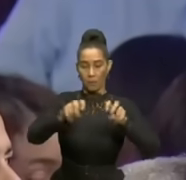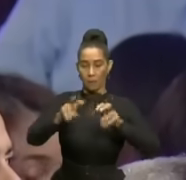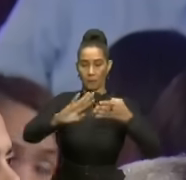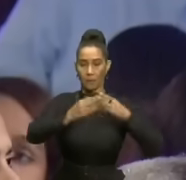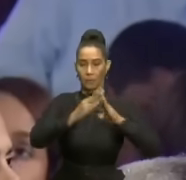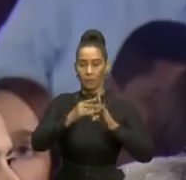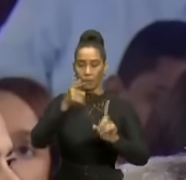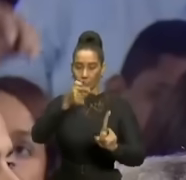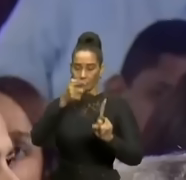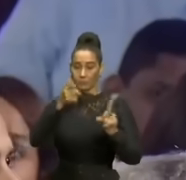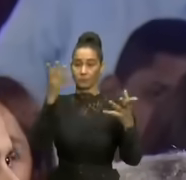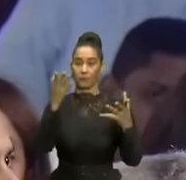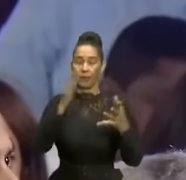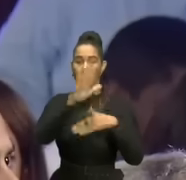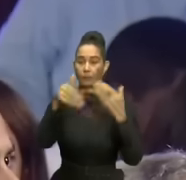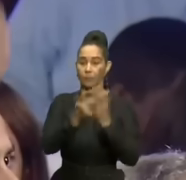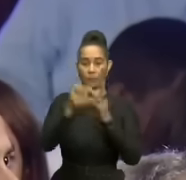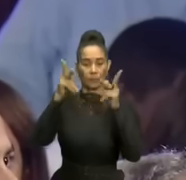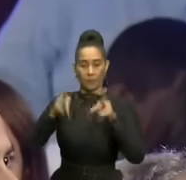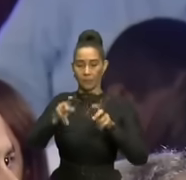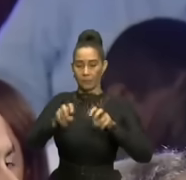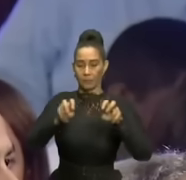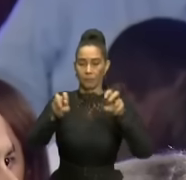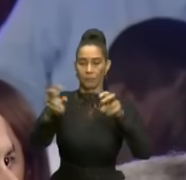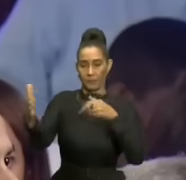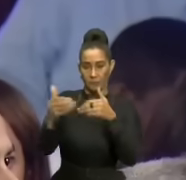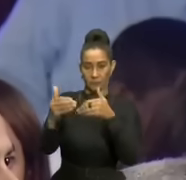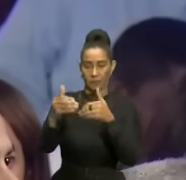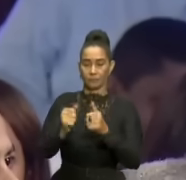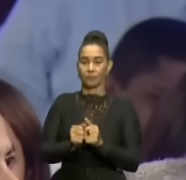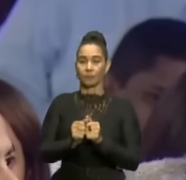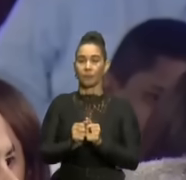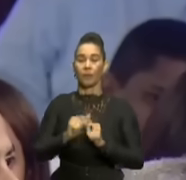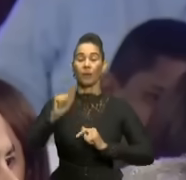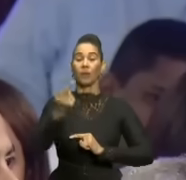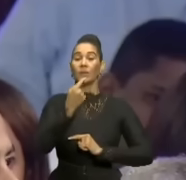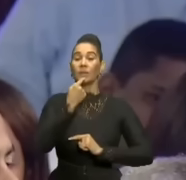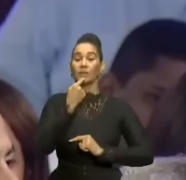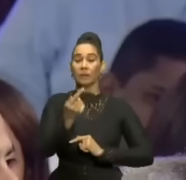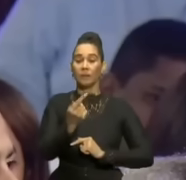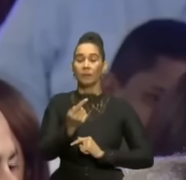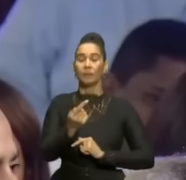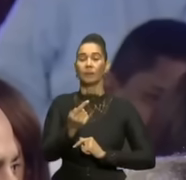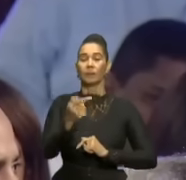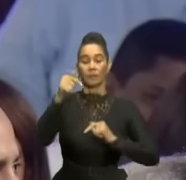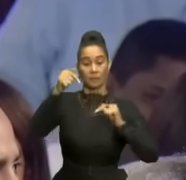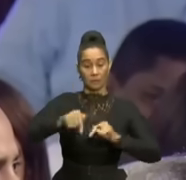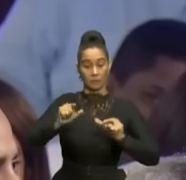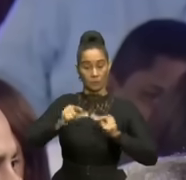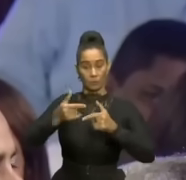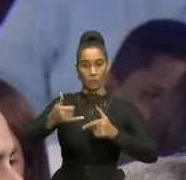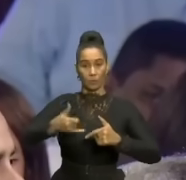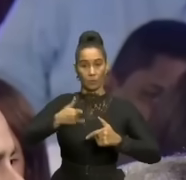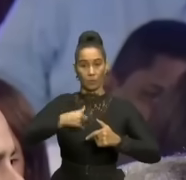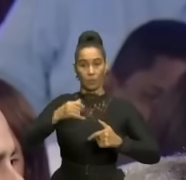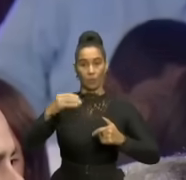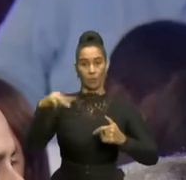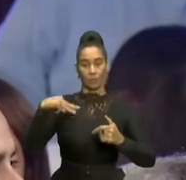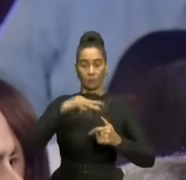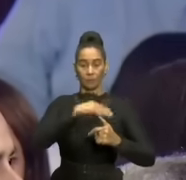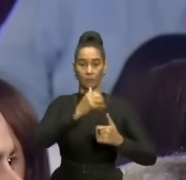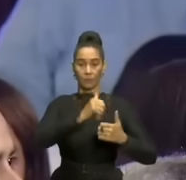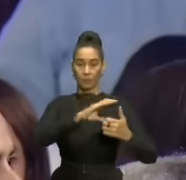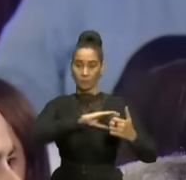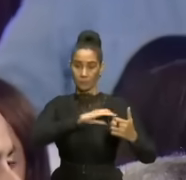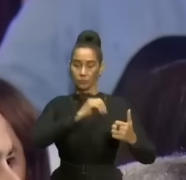le entra a disparos a todo el que se acerca por ahí. Solamente hay que decirle eso y que estos jóvenes, de los miembros de la policía, los